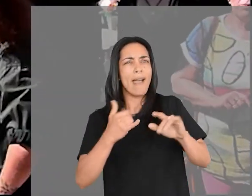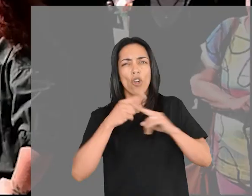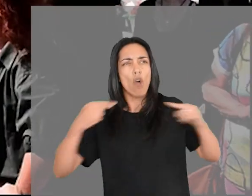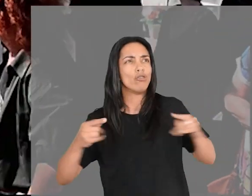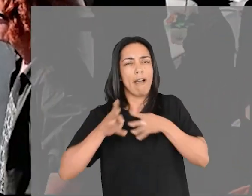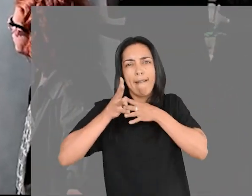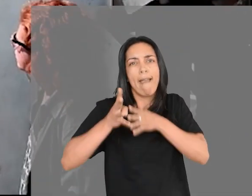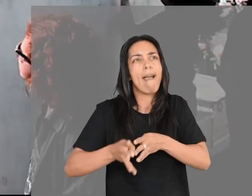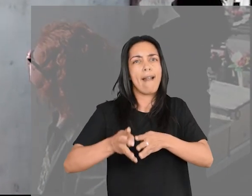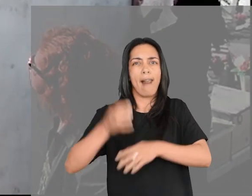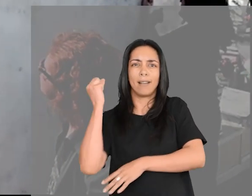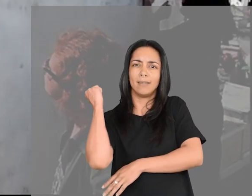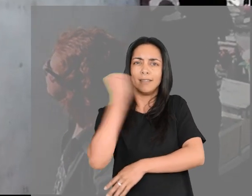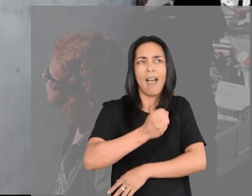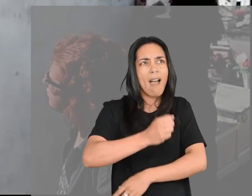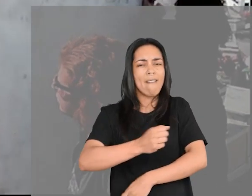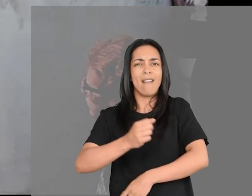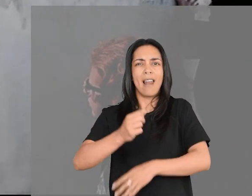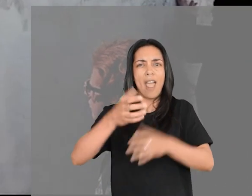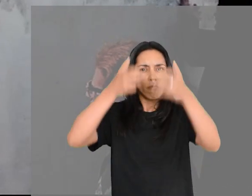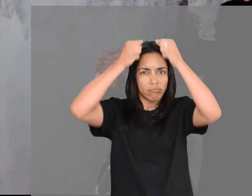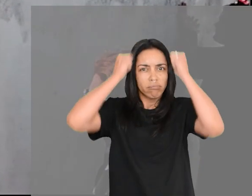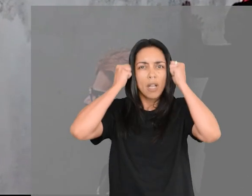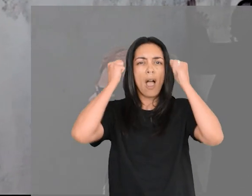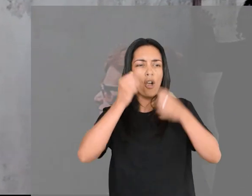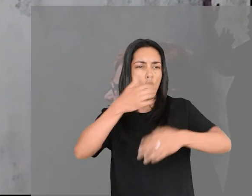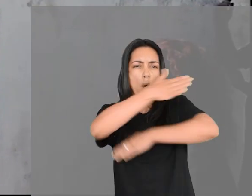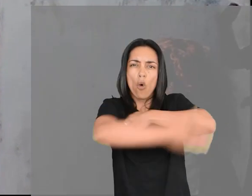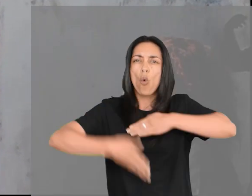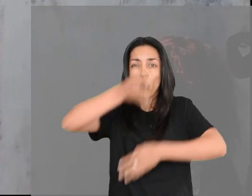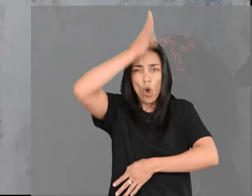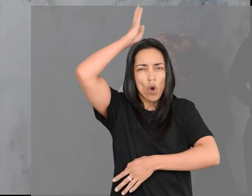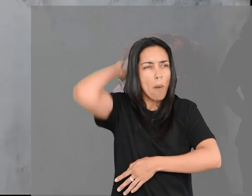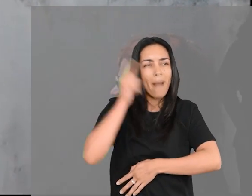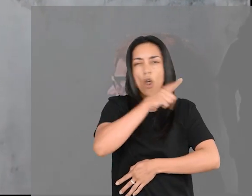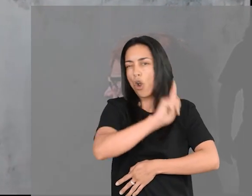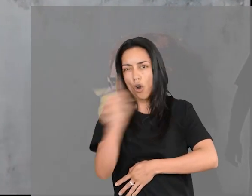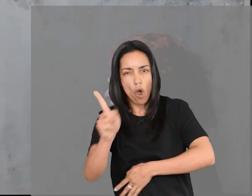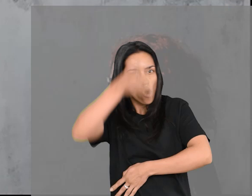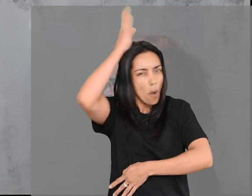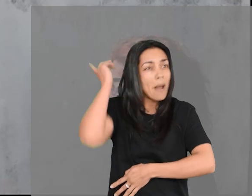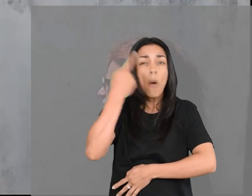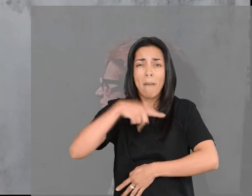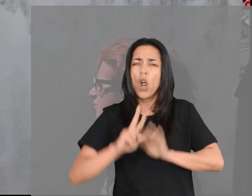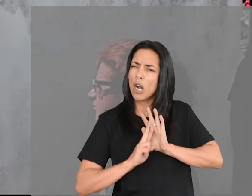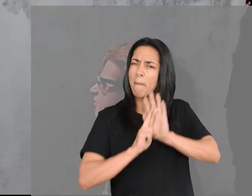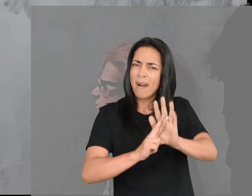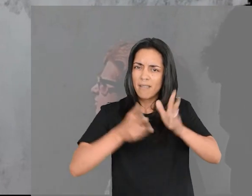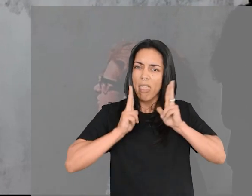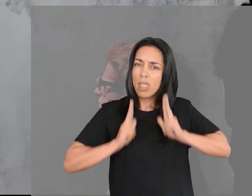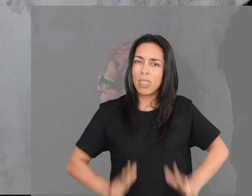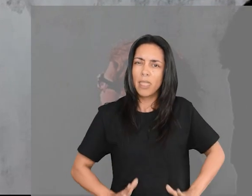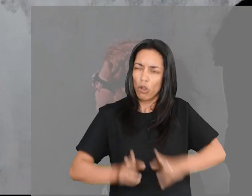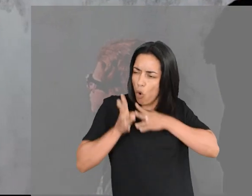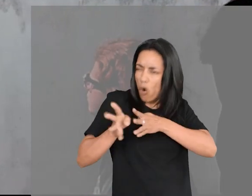sable, el cuerno, el casco y el escudo romano, que aunque Carvajal no fue romano él mismo, representa tipo la actitud de guerrero, de salir adelante,